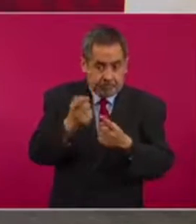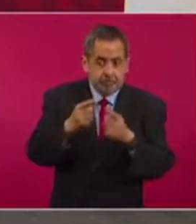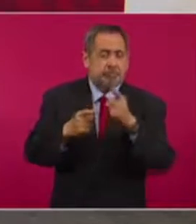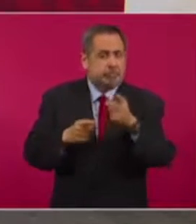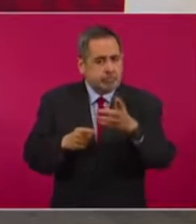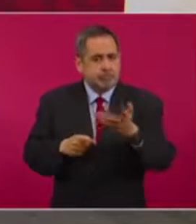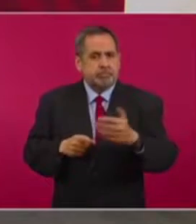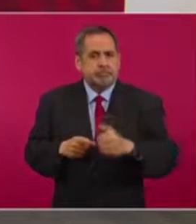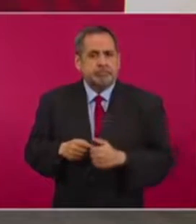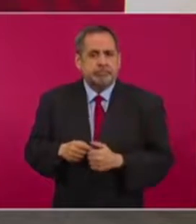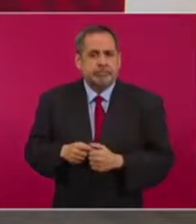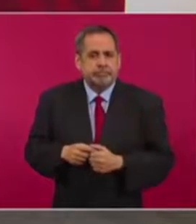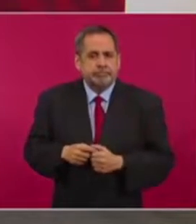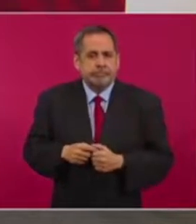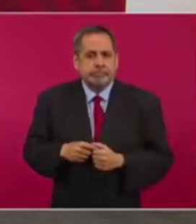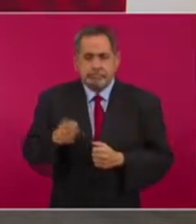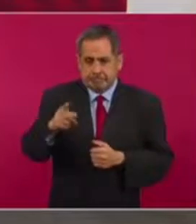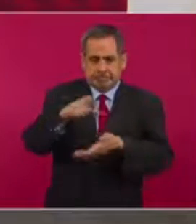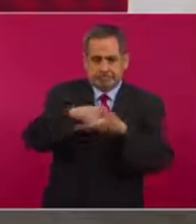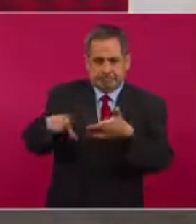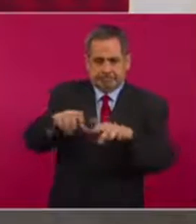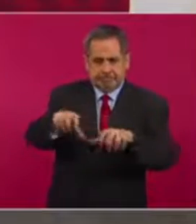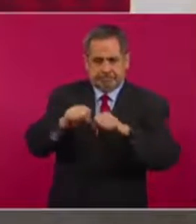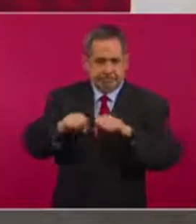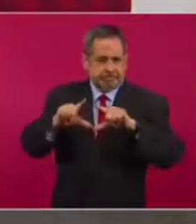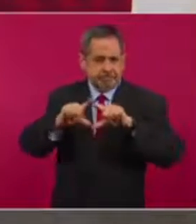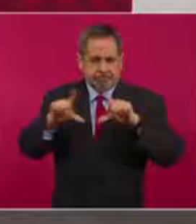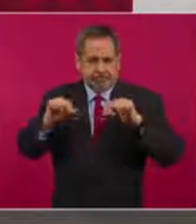que compren su cachito